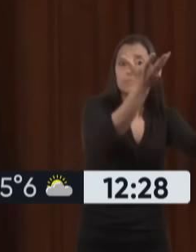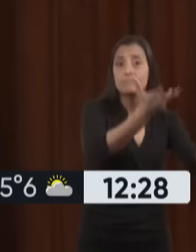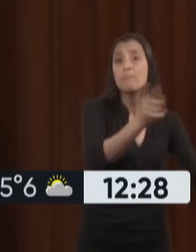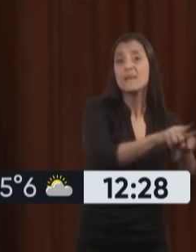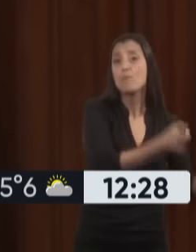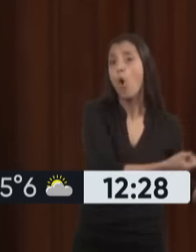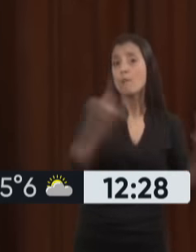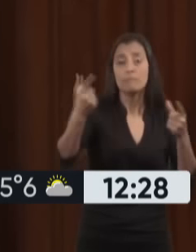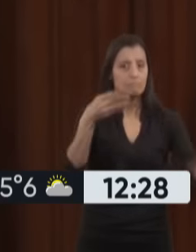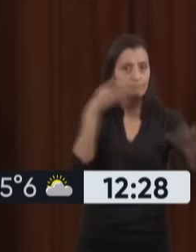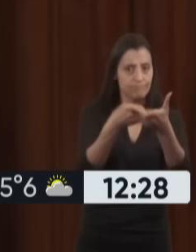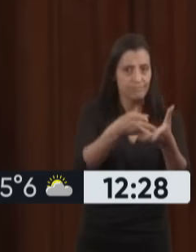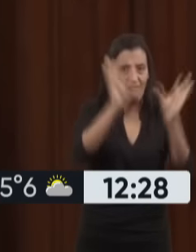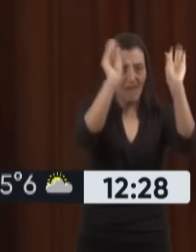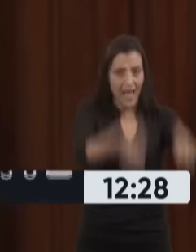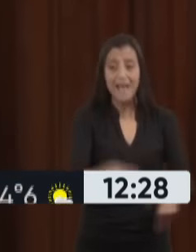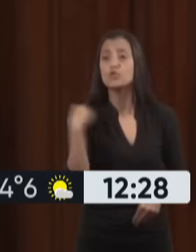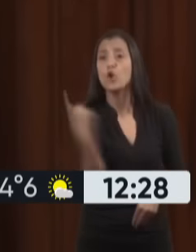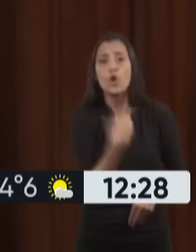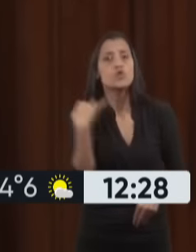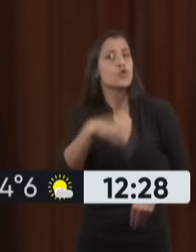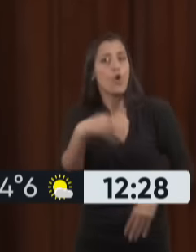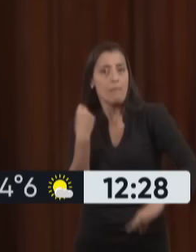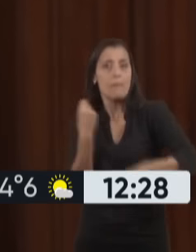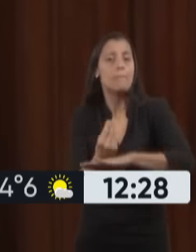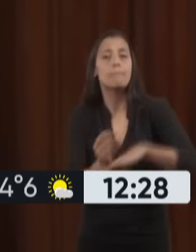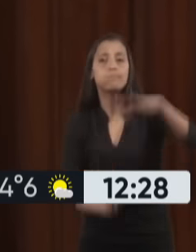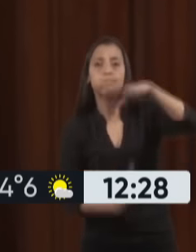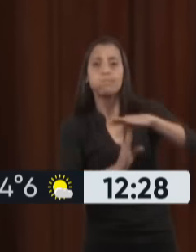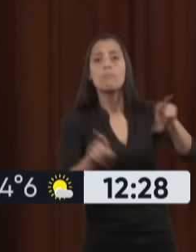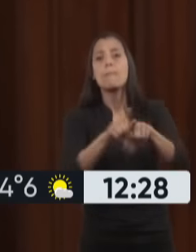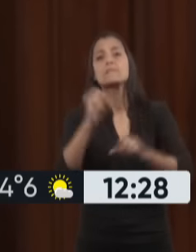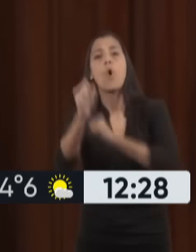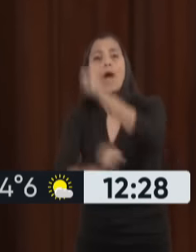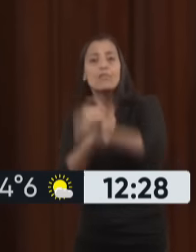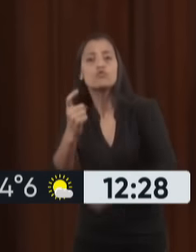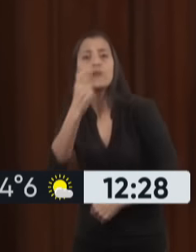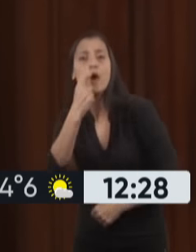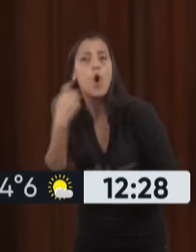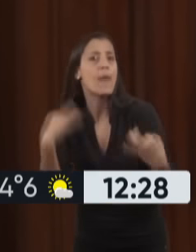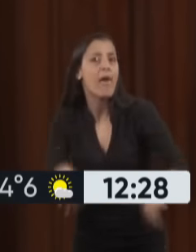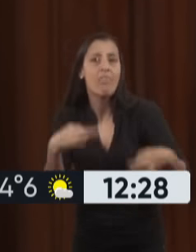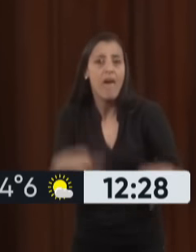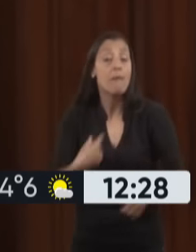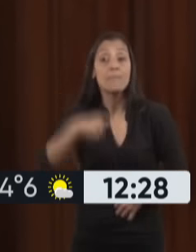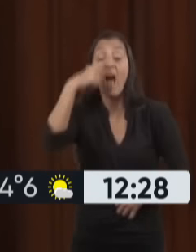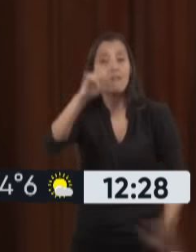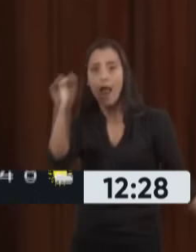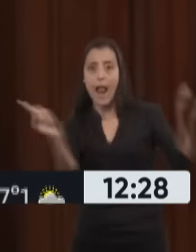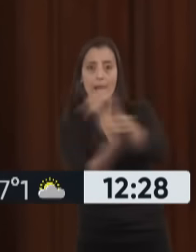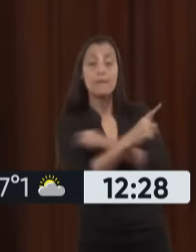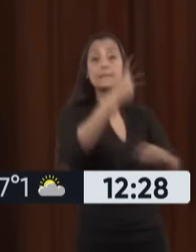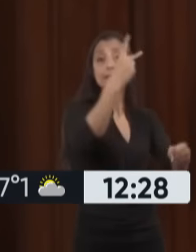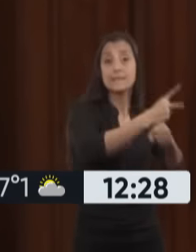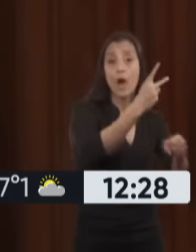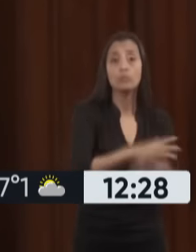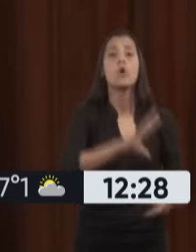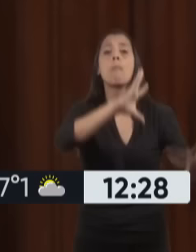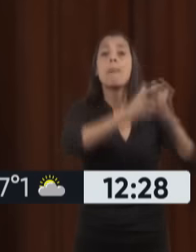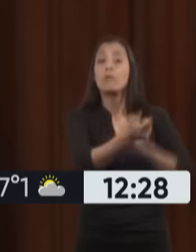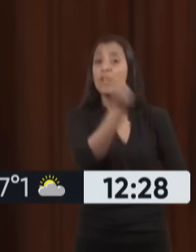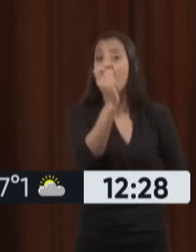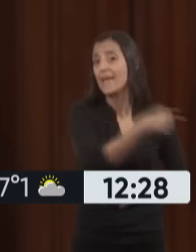exportadores en los que deberíamos ser protagonistas globales, como es la industria del cobre. En segundo lugar, perjudicaron